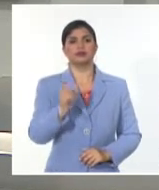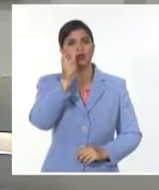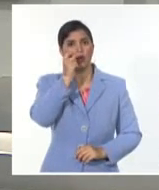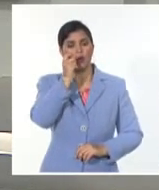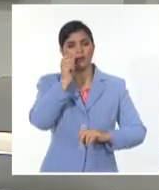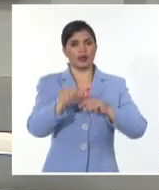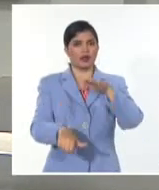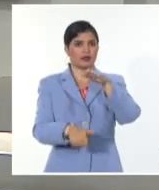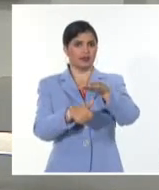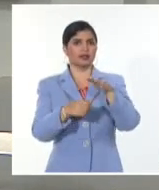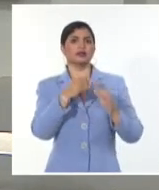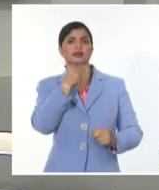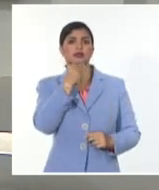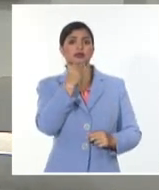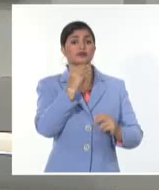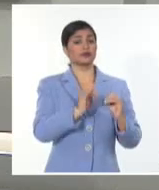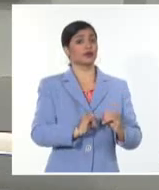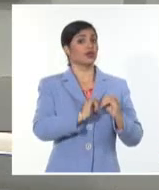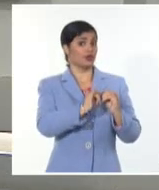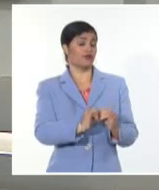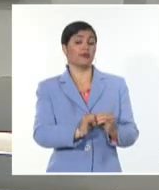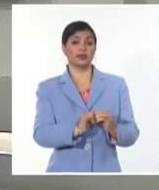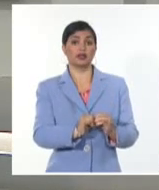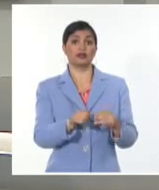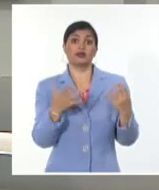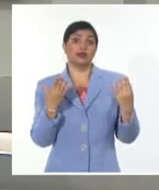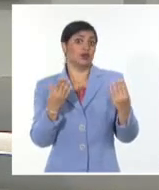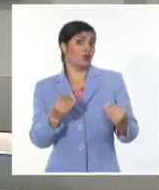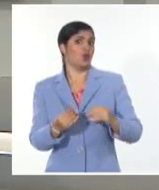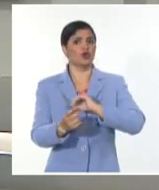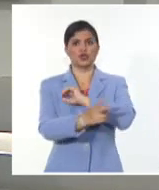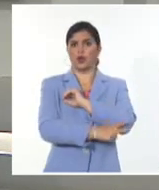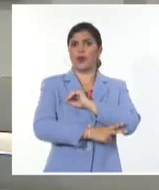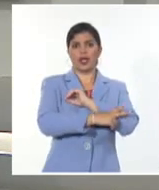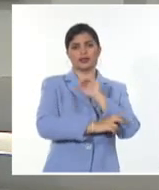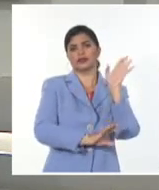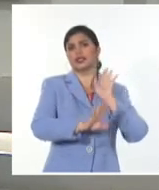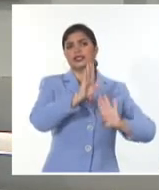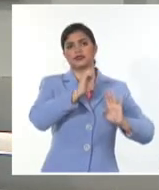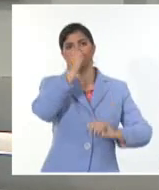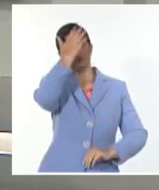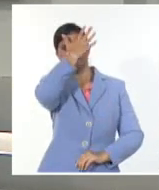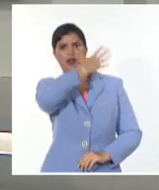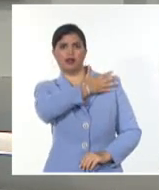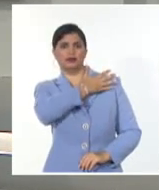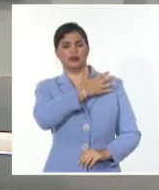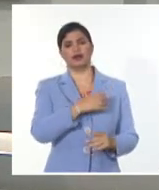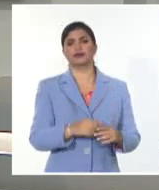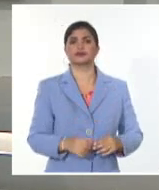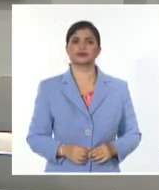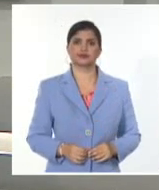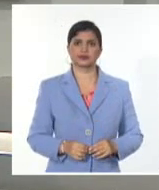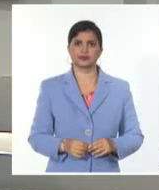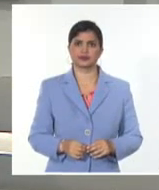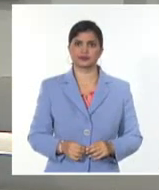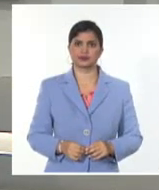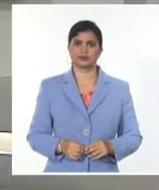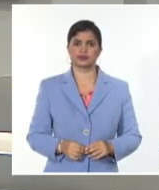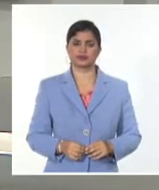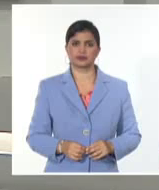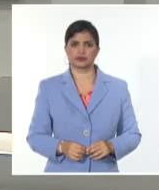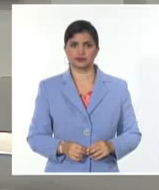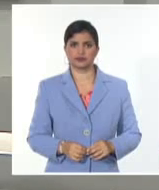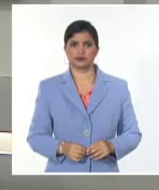Palestina, tildando de antisemitismo el fenómeno y diciendo que si están contra Israel, se ponen del lado de los monstruos